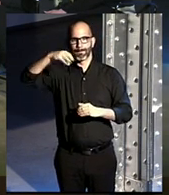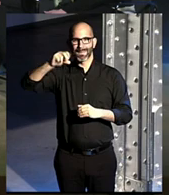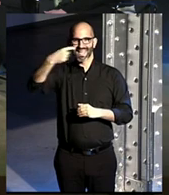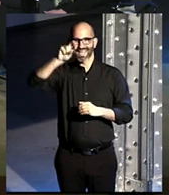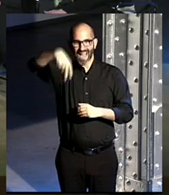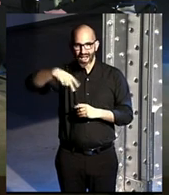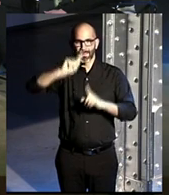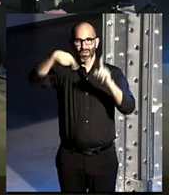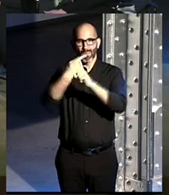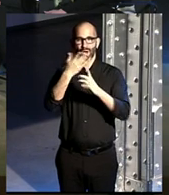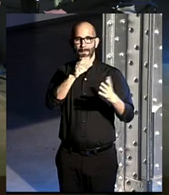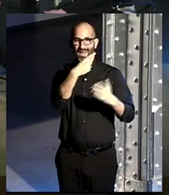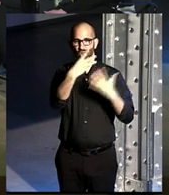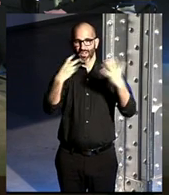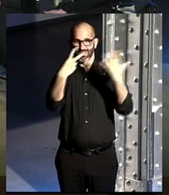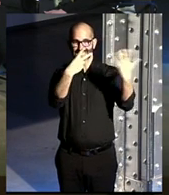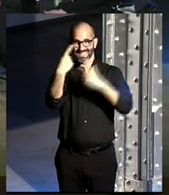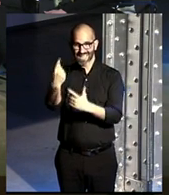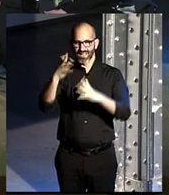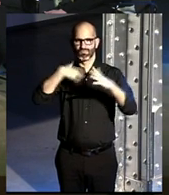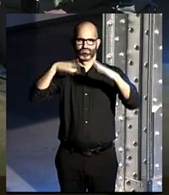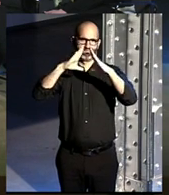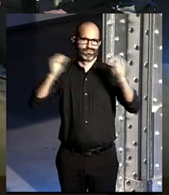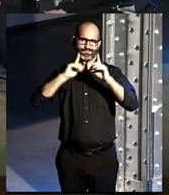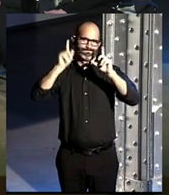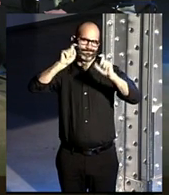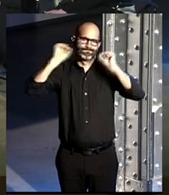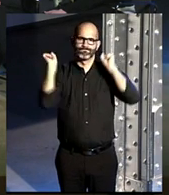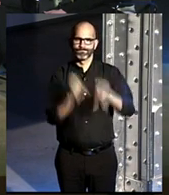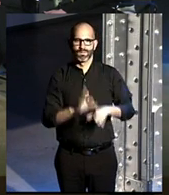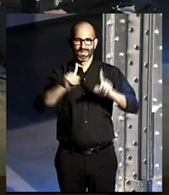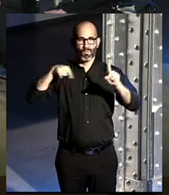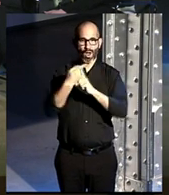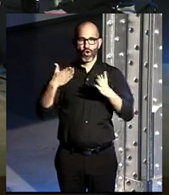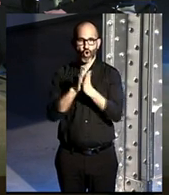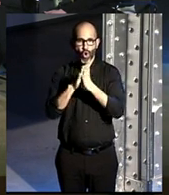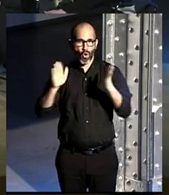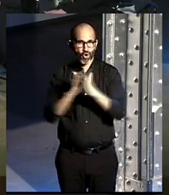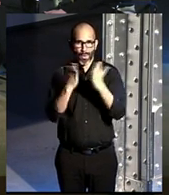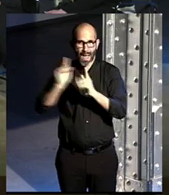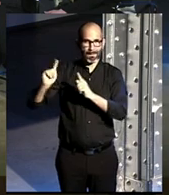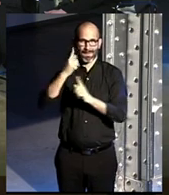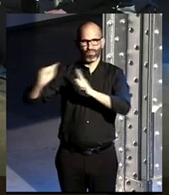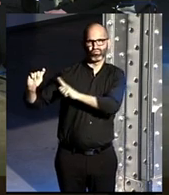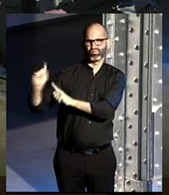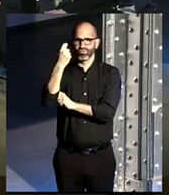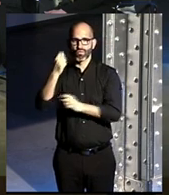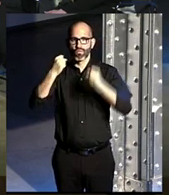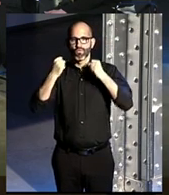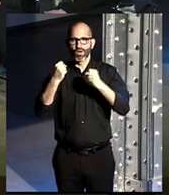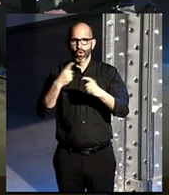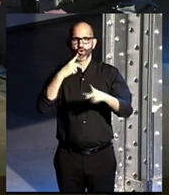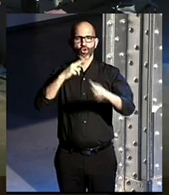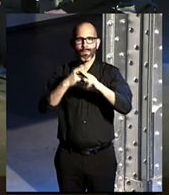en 1976, pocos años después del éxito rotundo de su primera novela, Empotrados, de